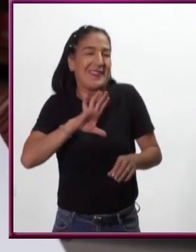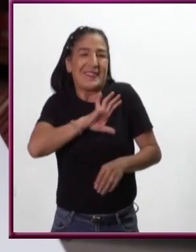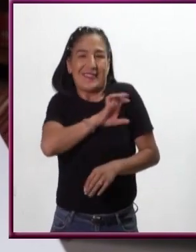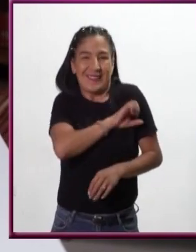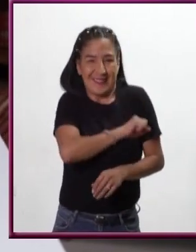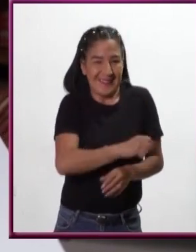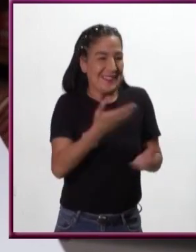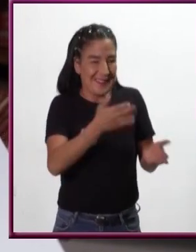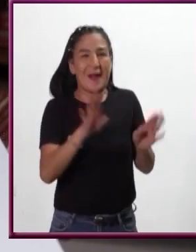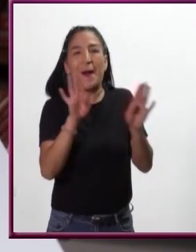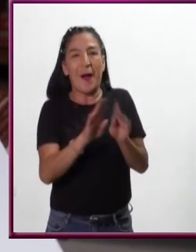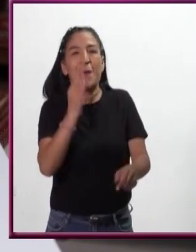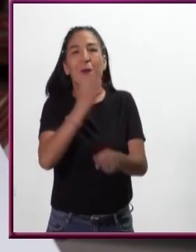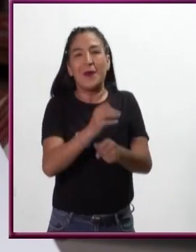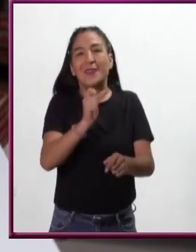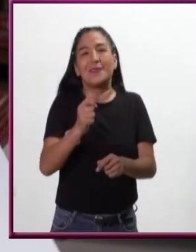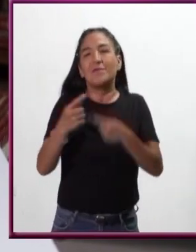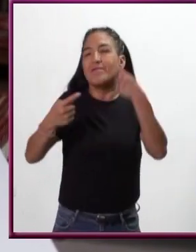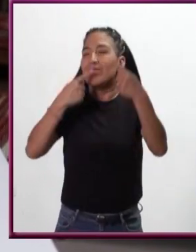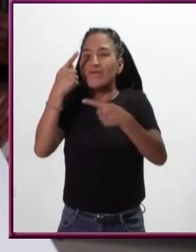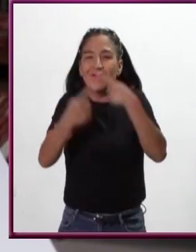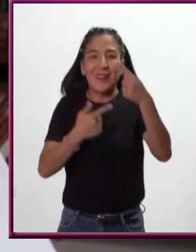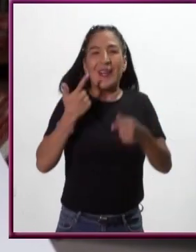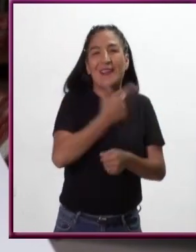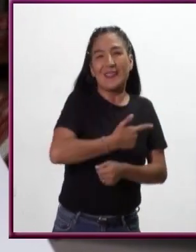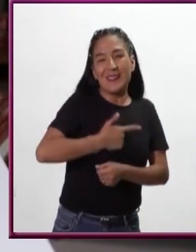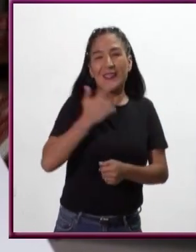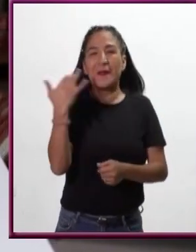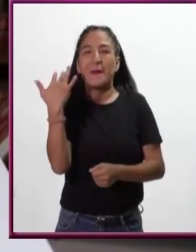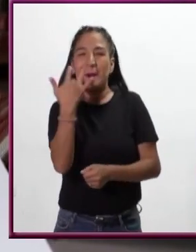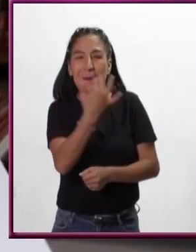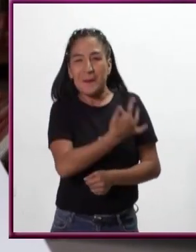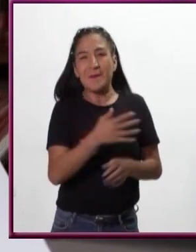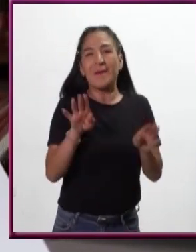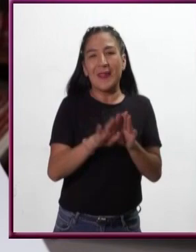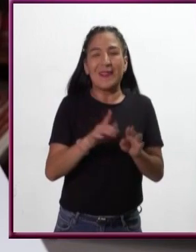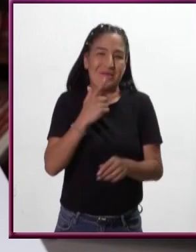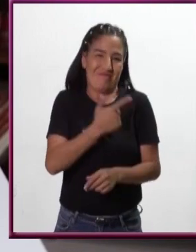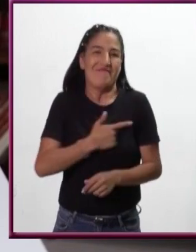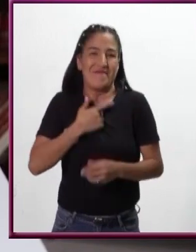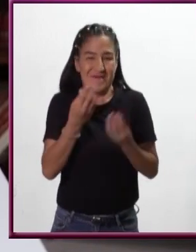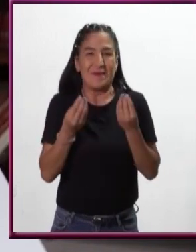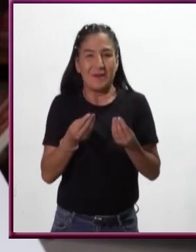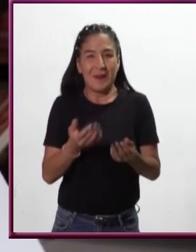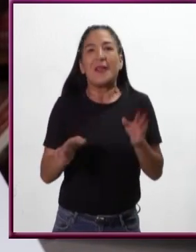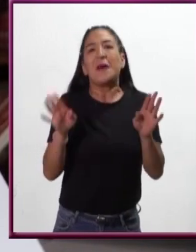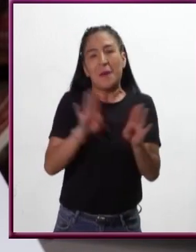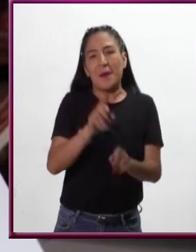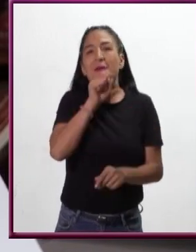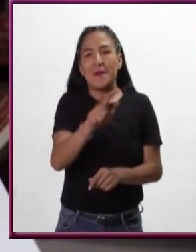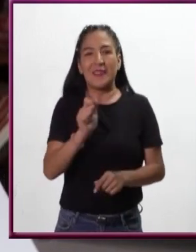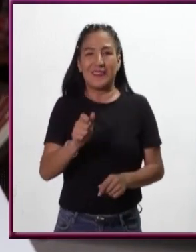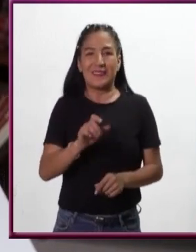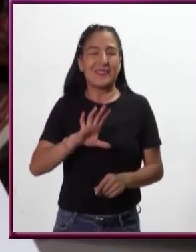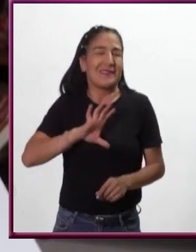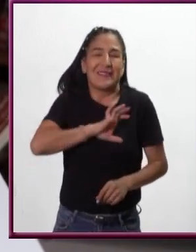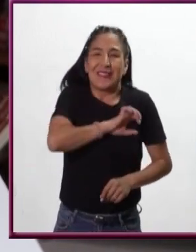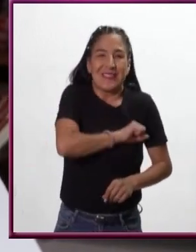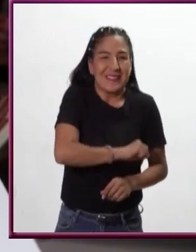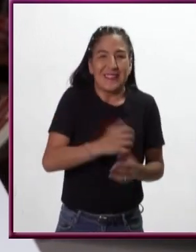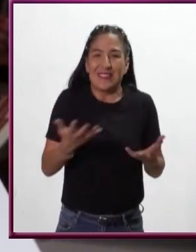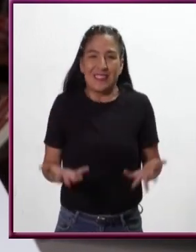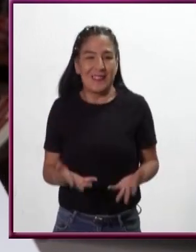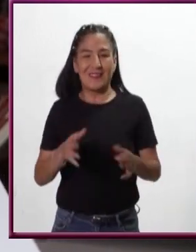agradables. Siempre buscamos rodearnos de olores y sabores que nos agradan. O debería decir que nos